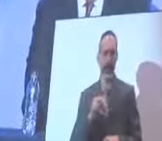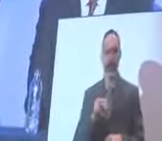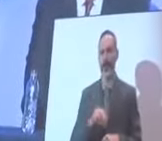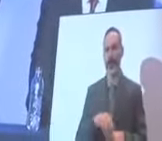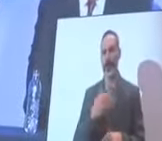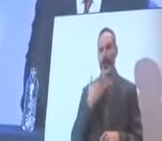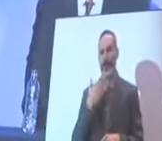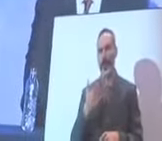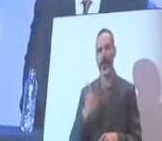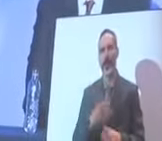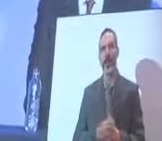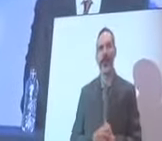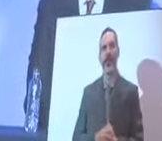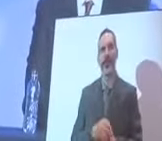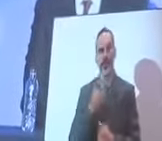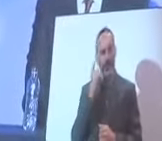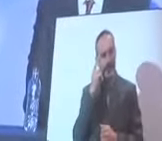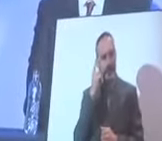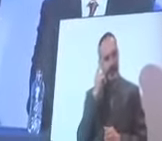sospechosa.